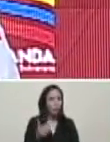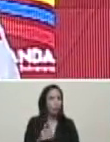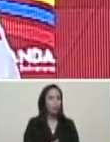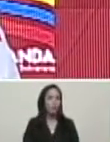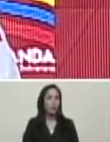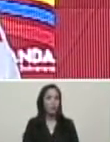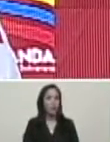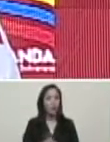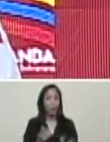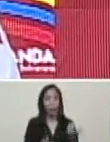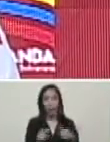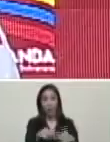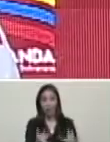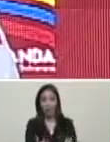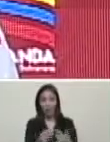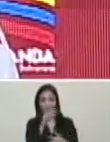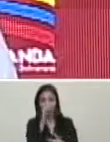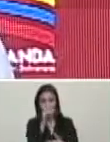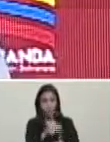del show